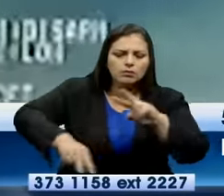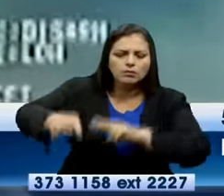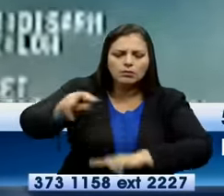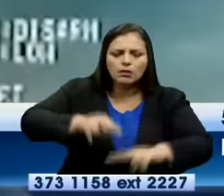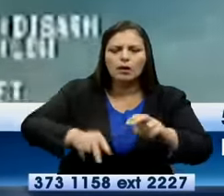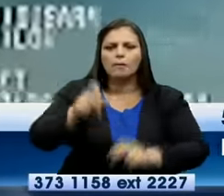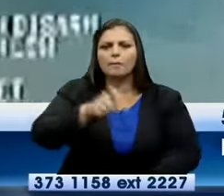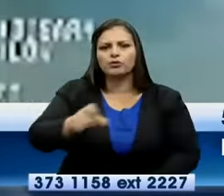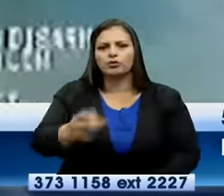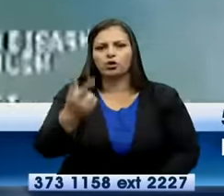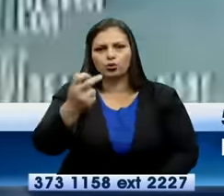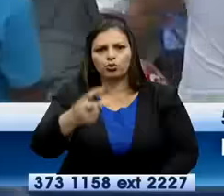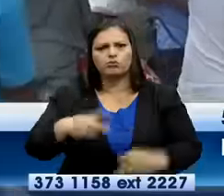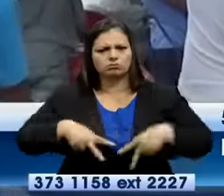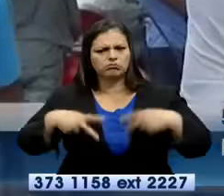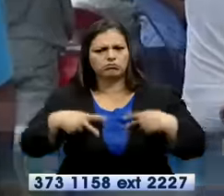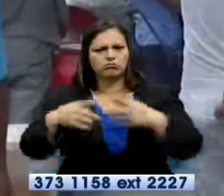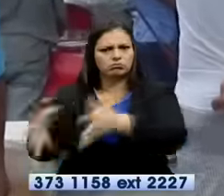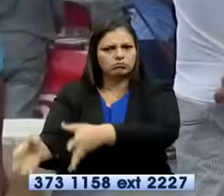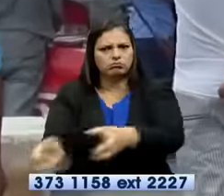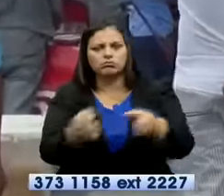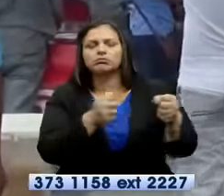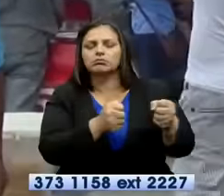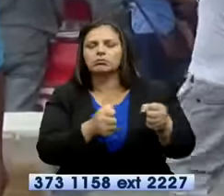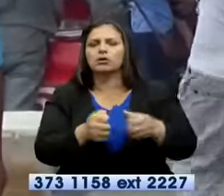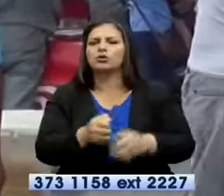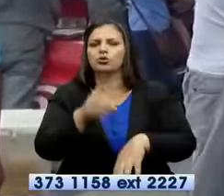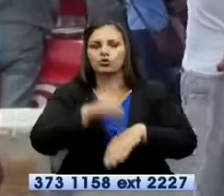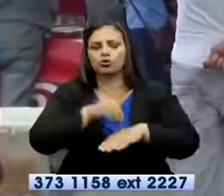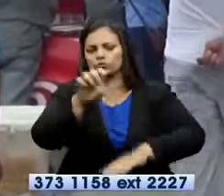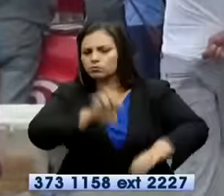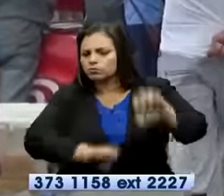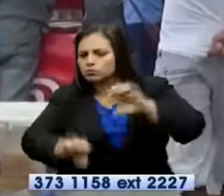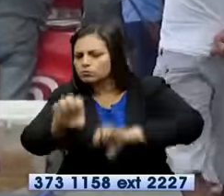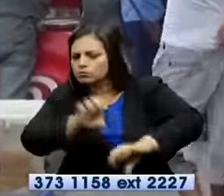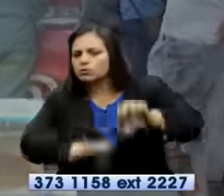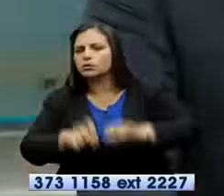12 personas que han sido rescatadas. Desde Manta, provincia de Manabí, informó Wendy Delgado.